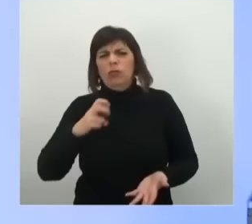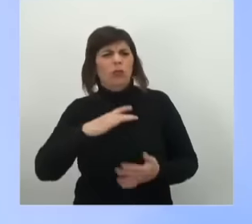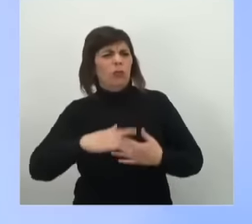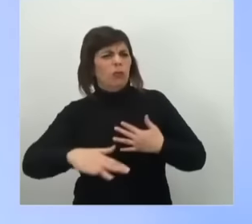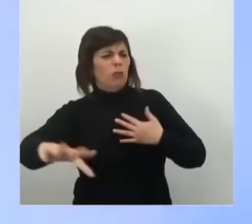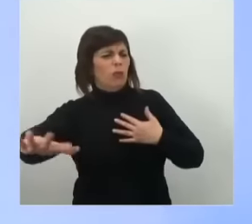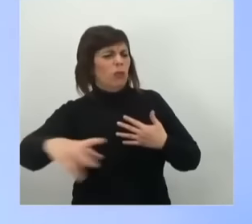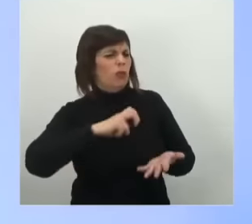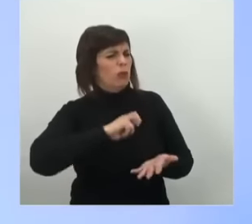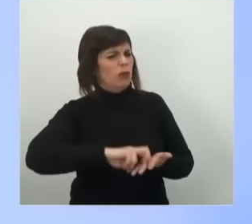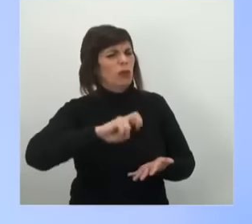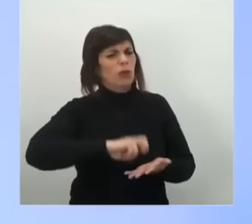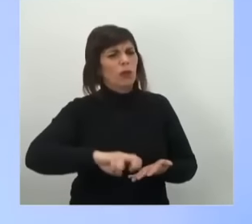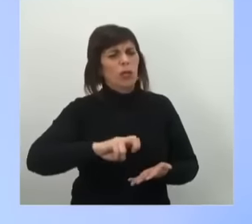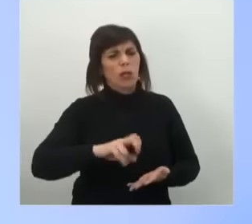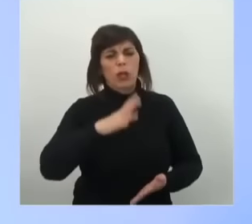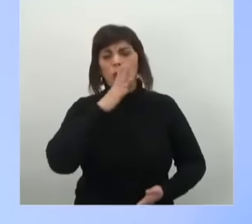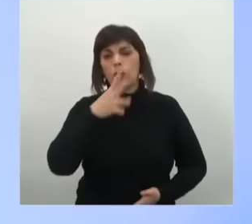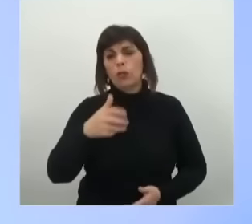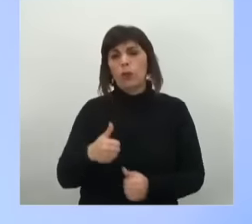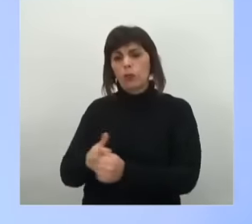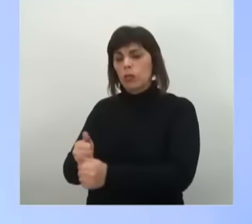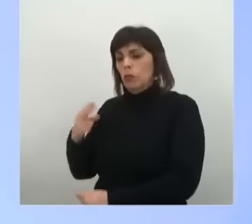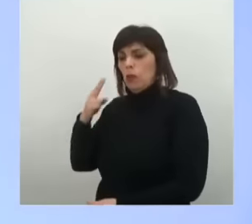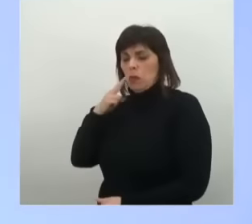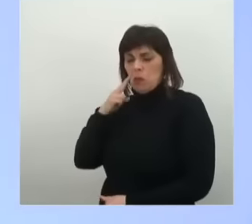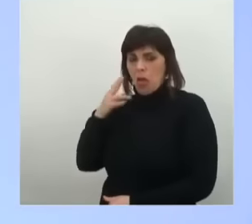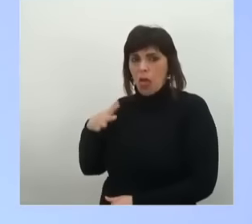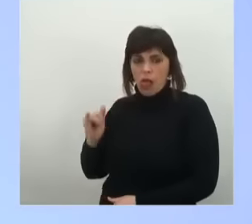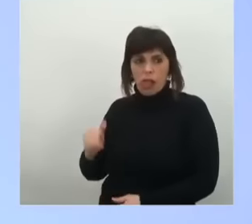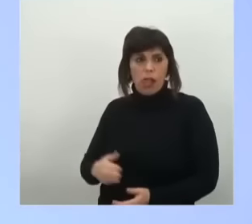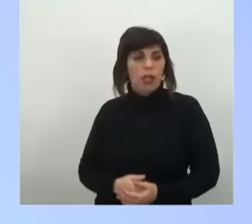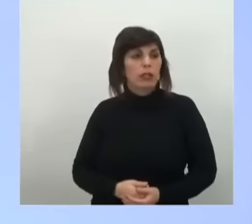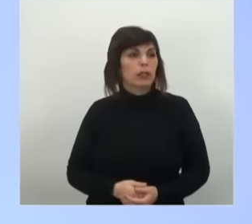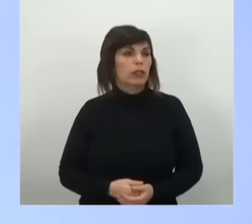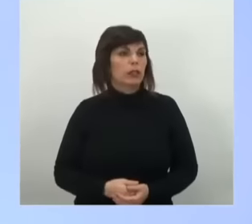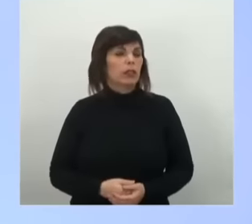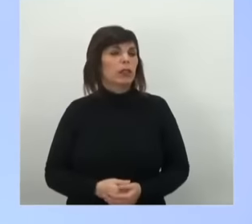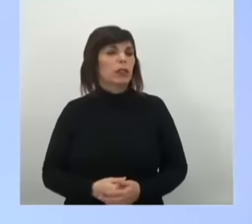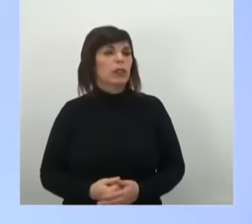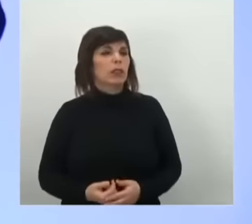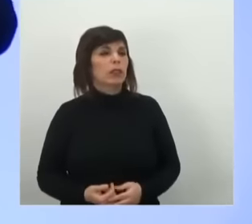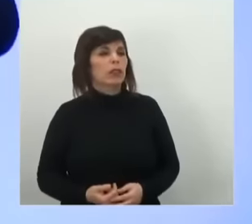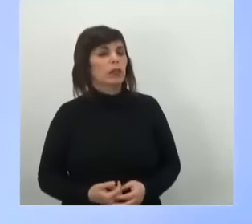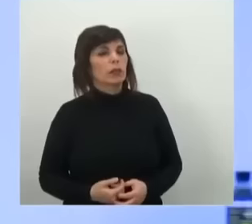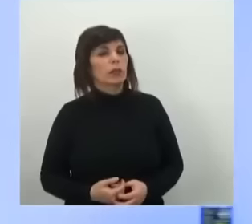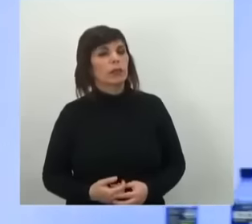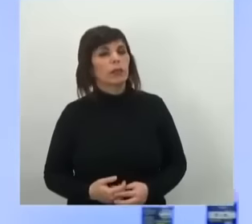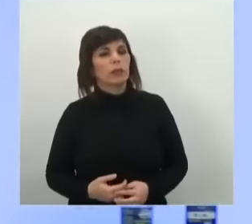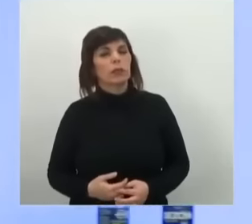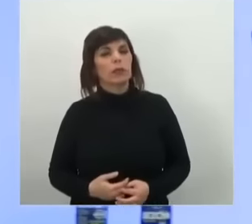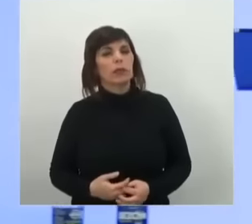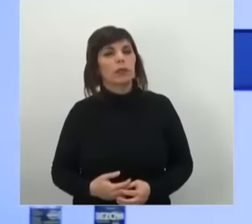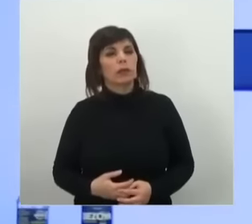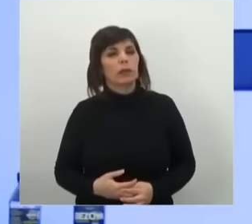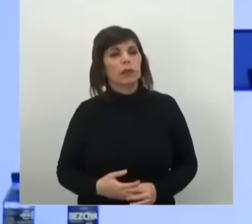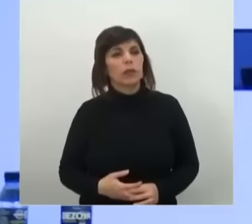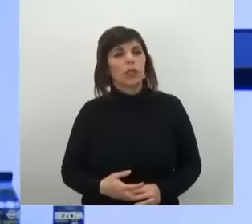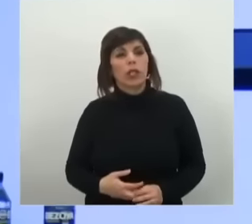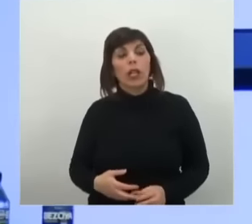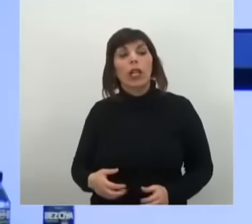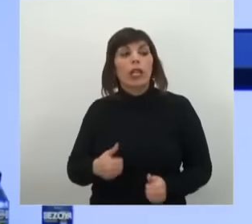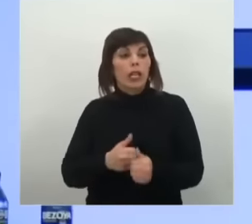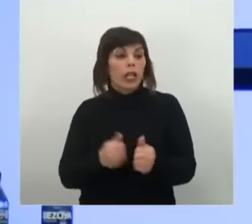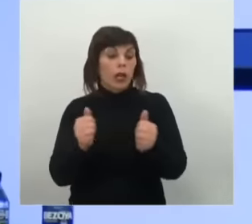porque tenía que vencer el temor del miedo de lo que había ahí abajo está en un momento dado dice que cae y el señor lo dijo te faltó la fe